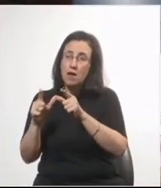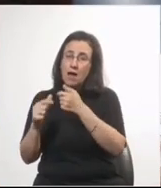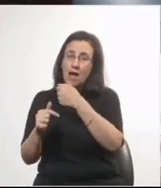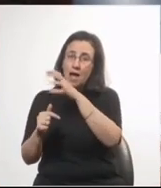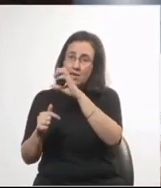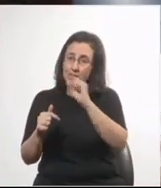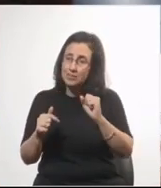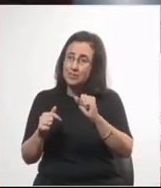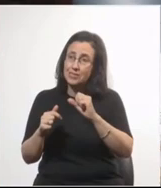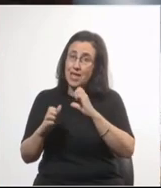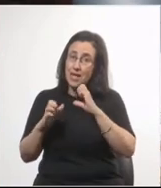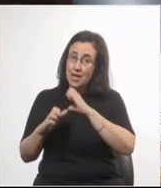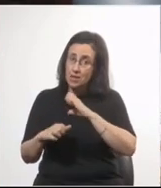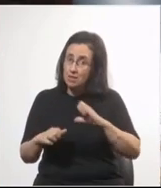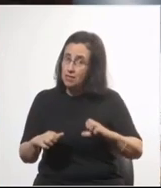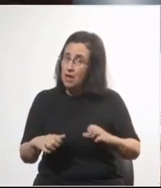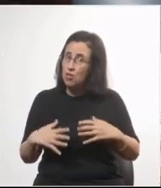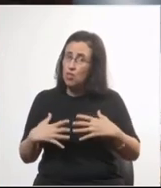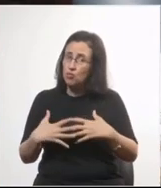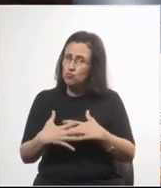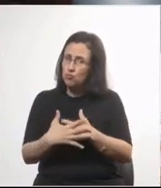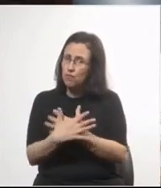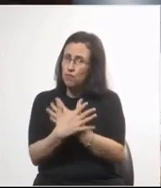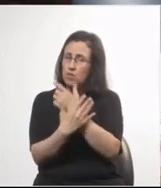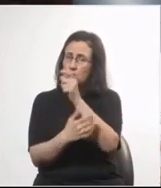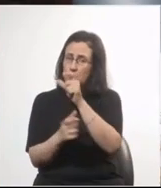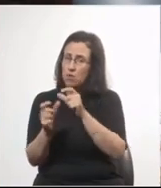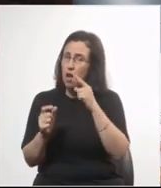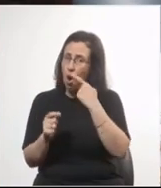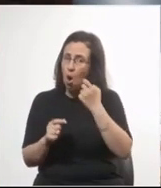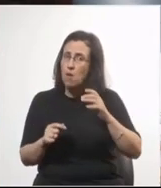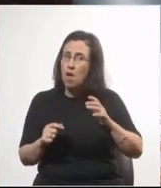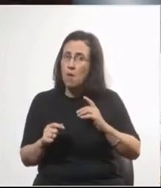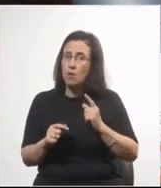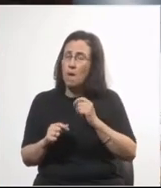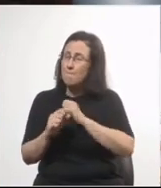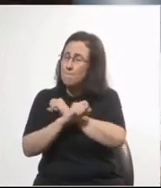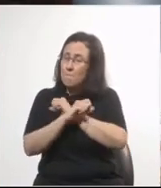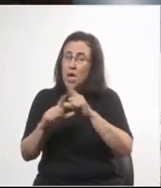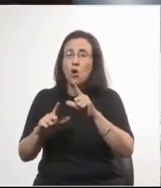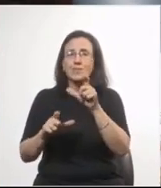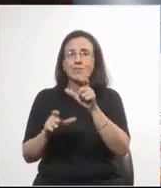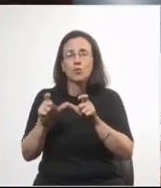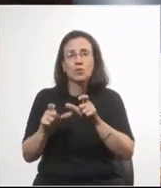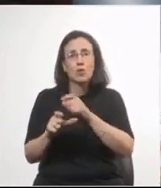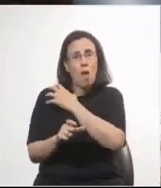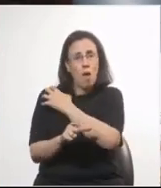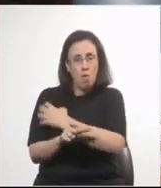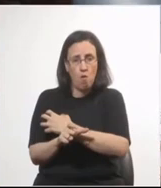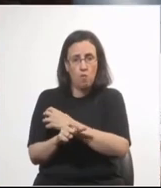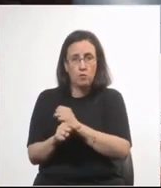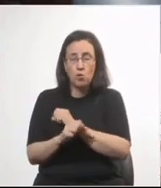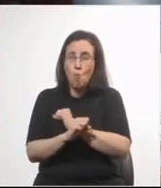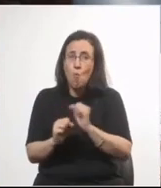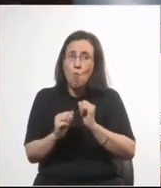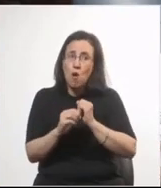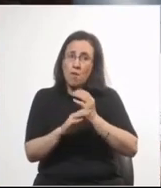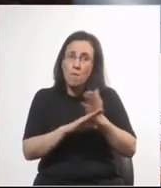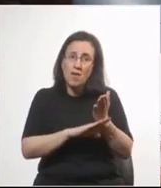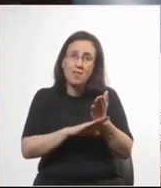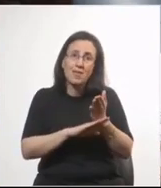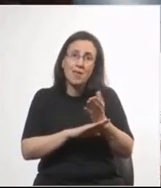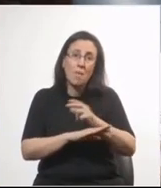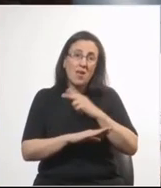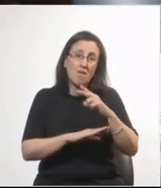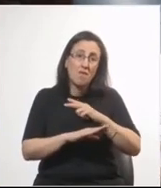a todas y todos, pero particularmente a quienes tienen menos ingresos y no pueden, por la vía privada, procurarse